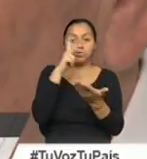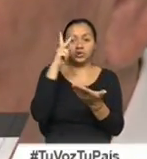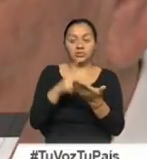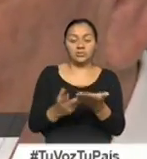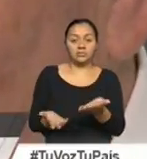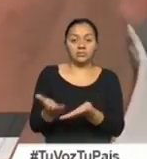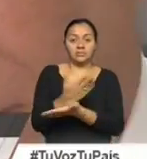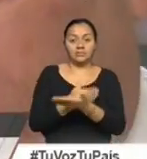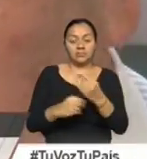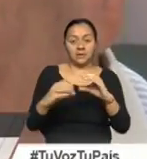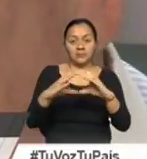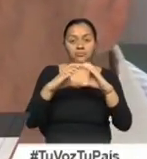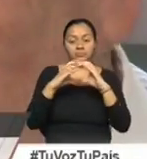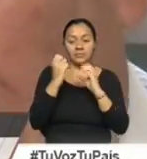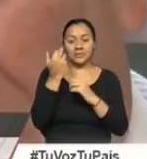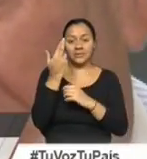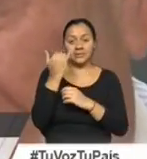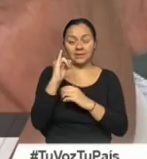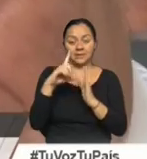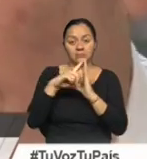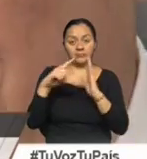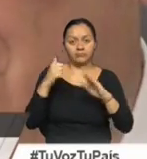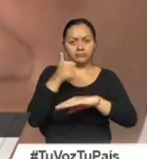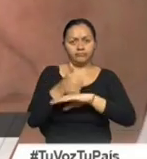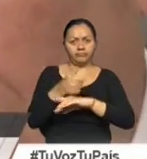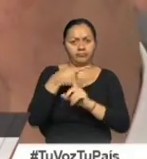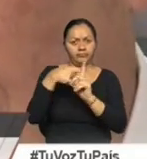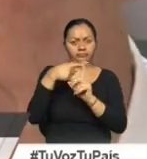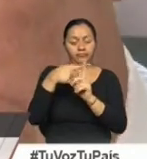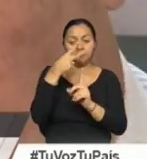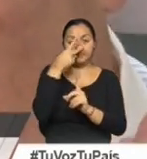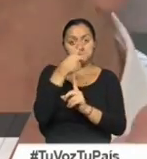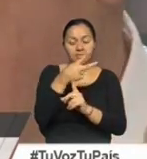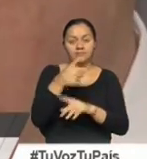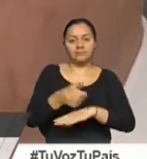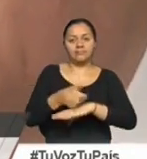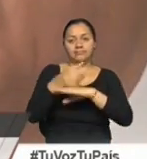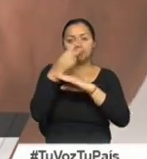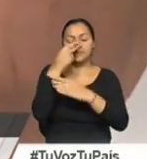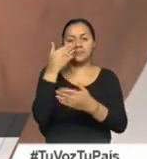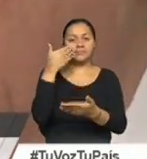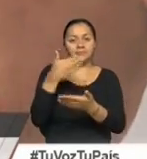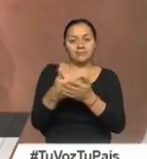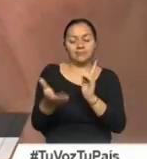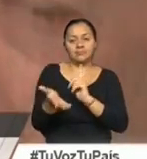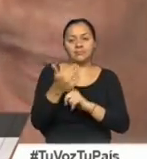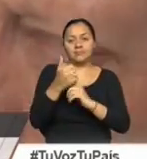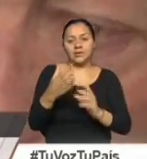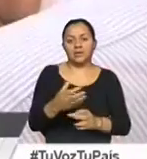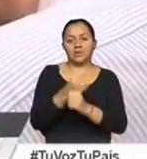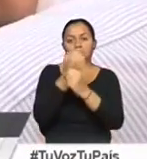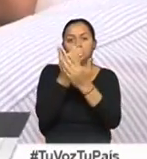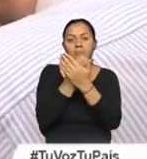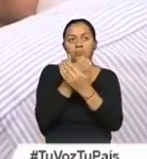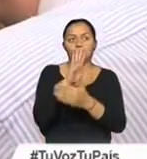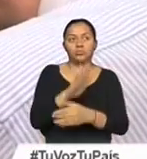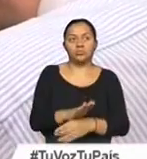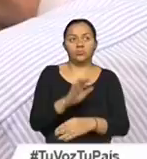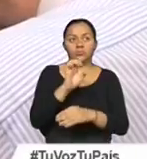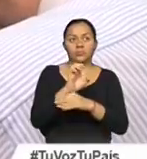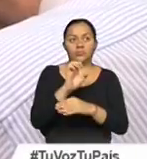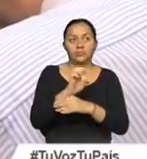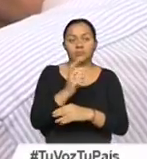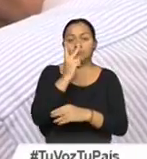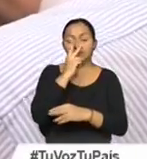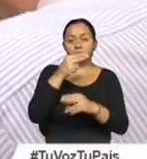recaudación desarrollado por el SRI ha sido excelente, el cual se ve reflejado en una evidente recuperación de la economía ecuatoriana, a la